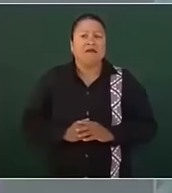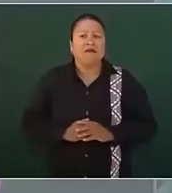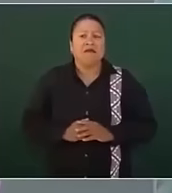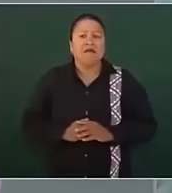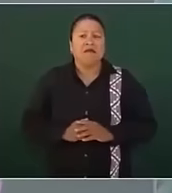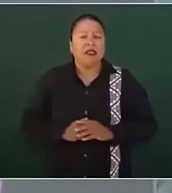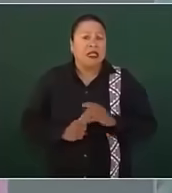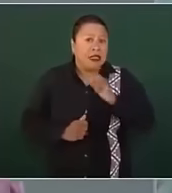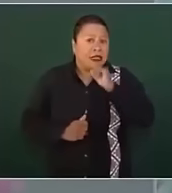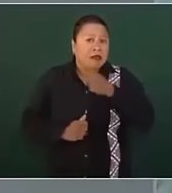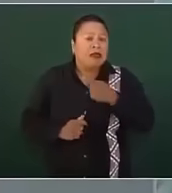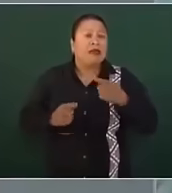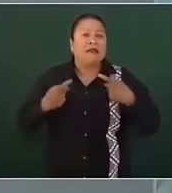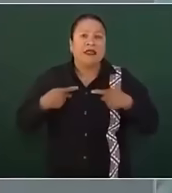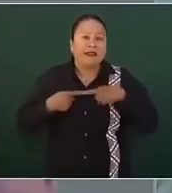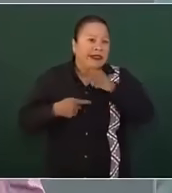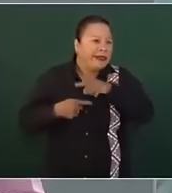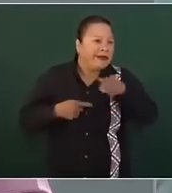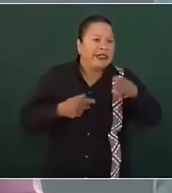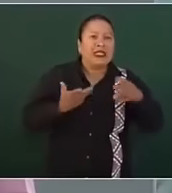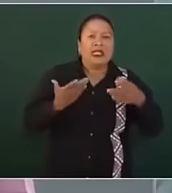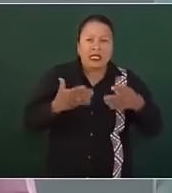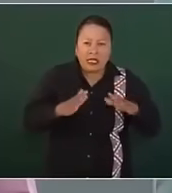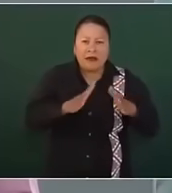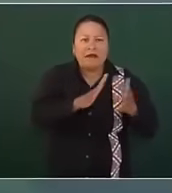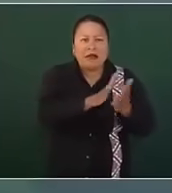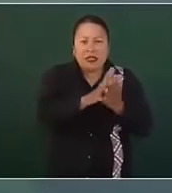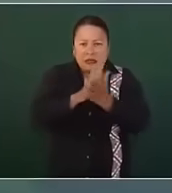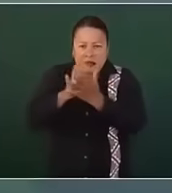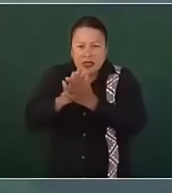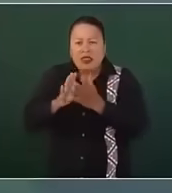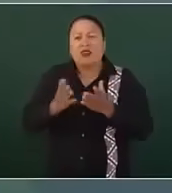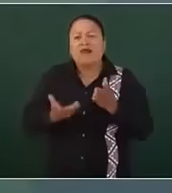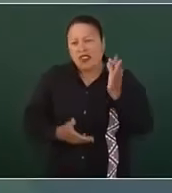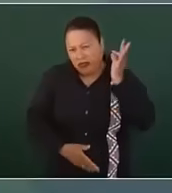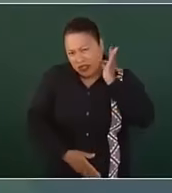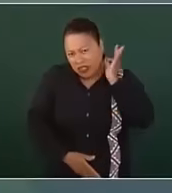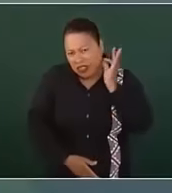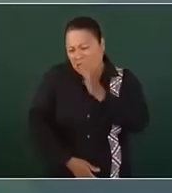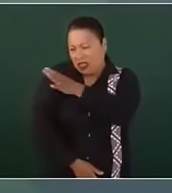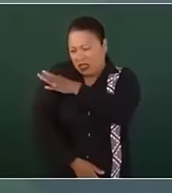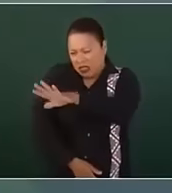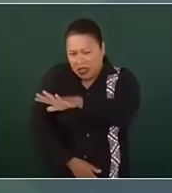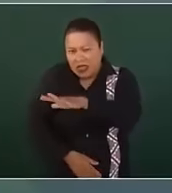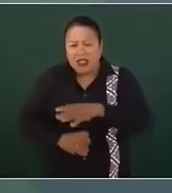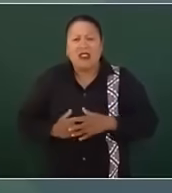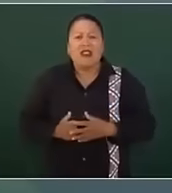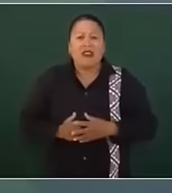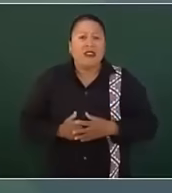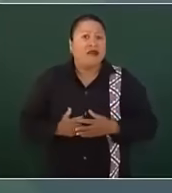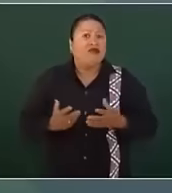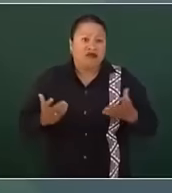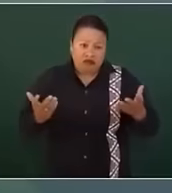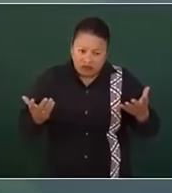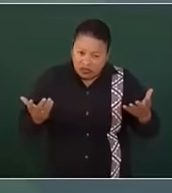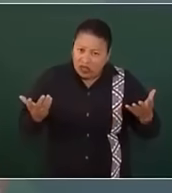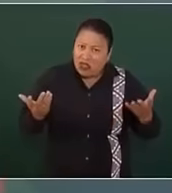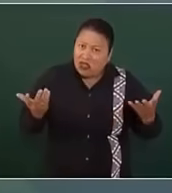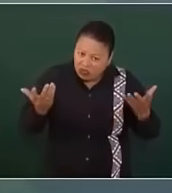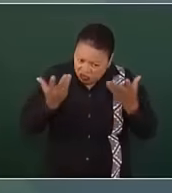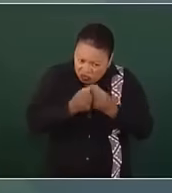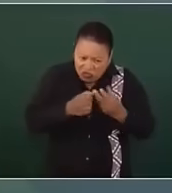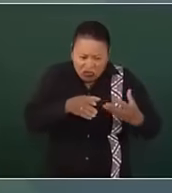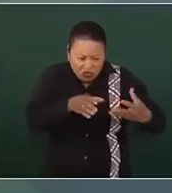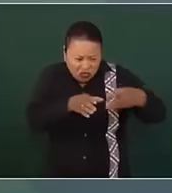a quienes participaron de la Fiscalía General de la República. Estamos trabajando en